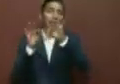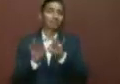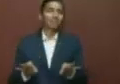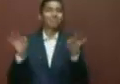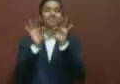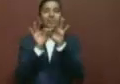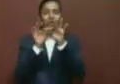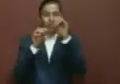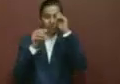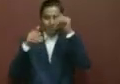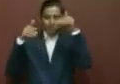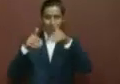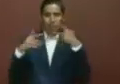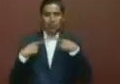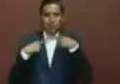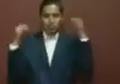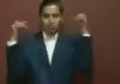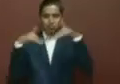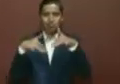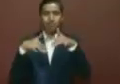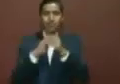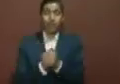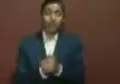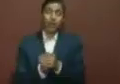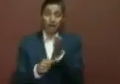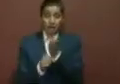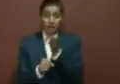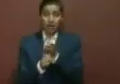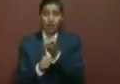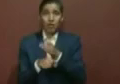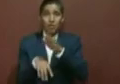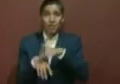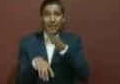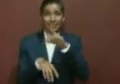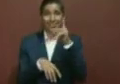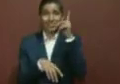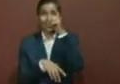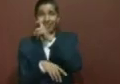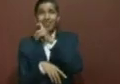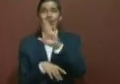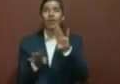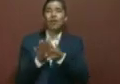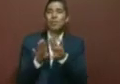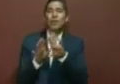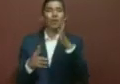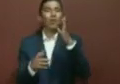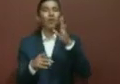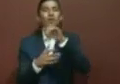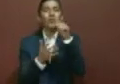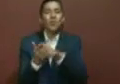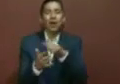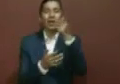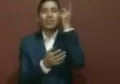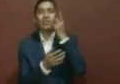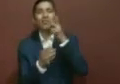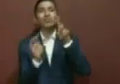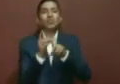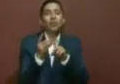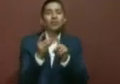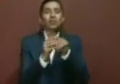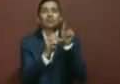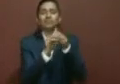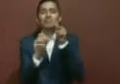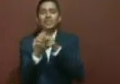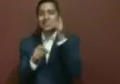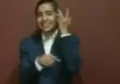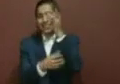la mayor concentración de personas. Hasta este momento ya es muy difícil conseguir habitaciones tanto en Morelia como en Pátzcuaro, en Santa